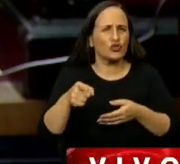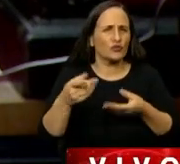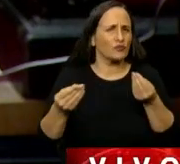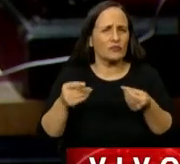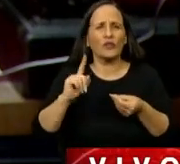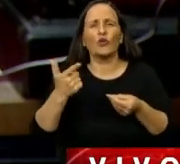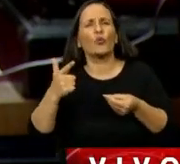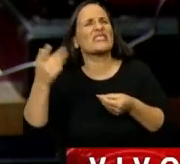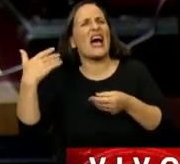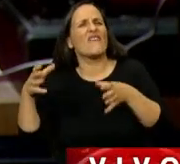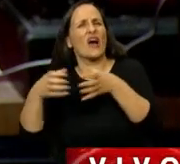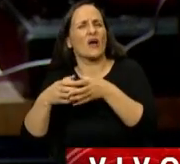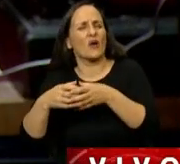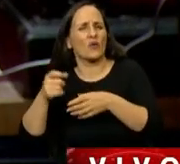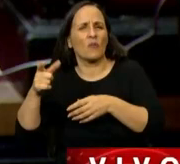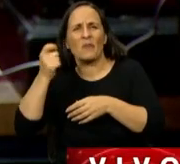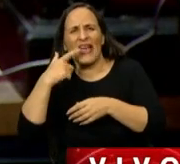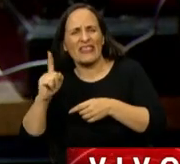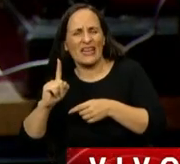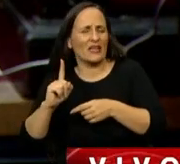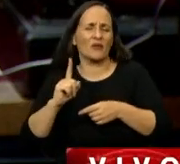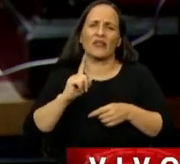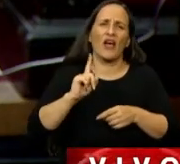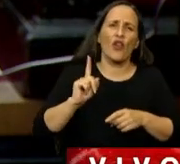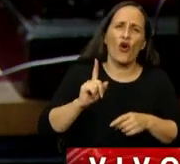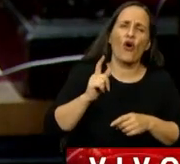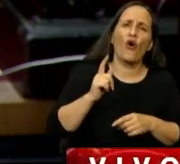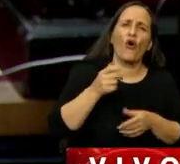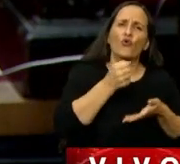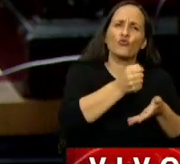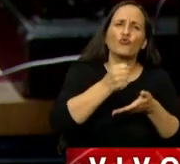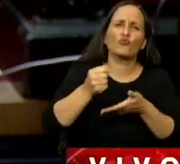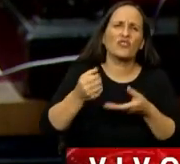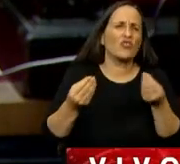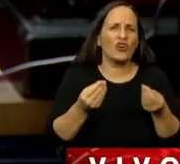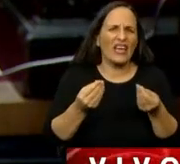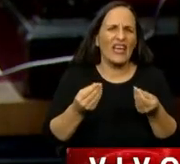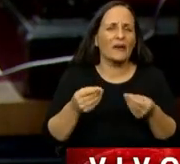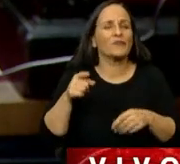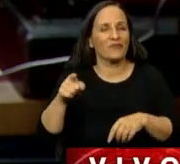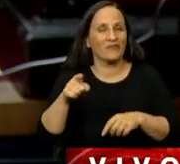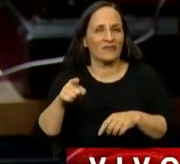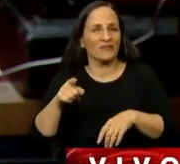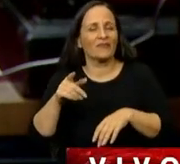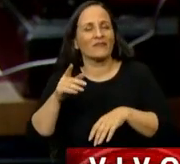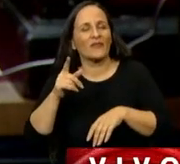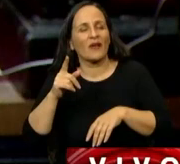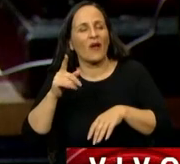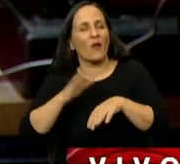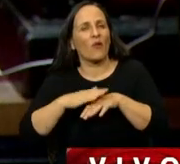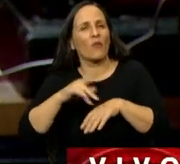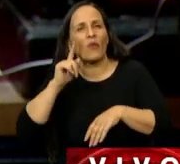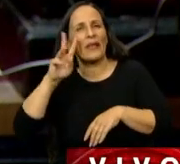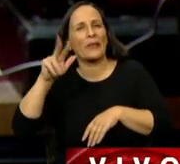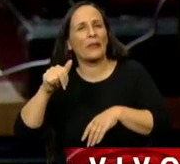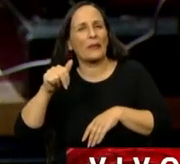neoliberal macrista y de los CIOs. Del otro lado de los subsidios está el IVA de la polenta. El IVA de la